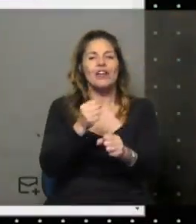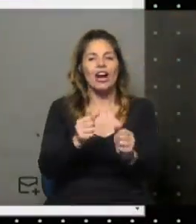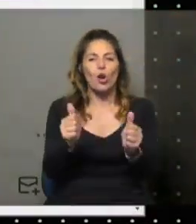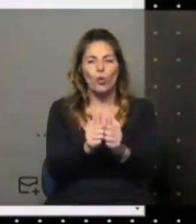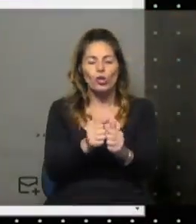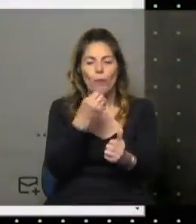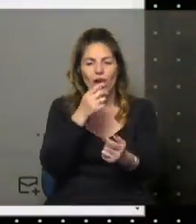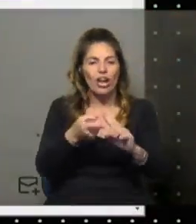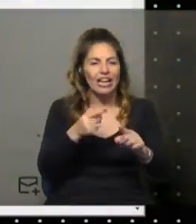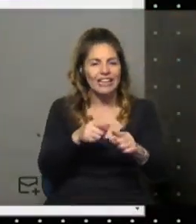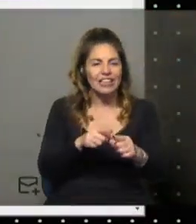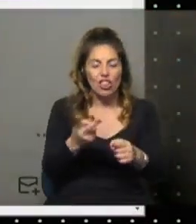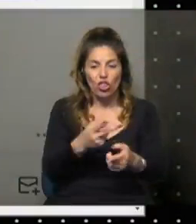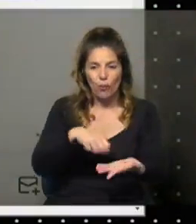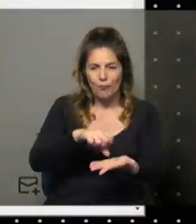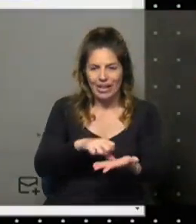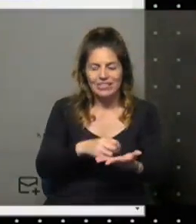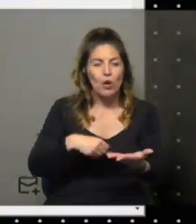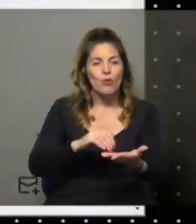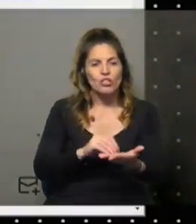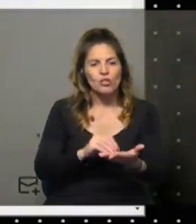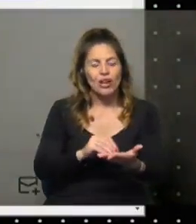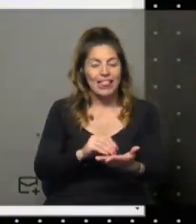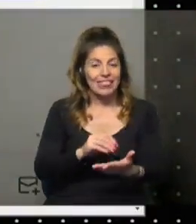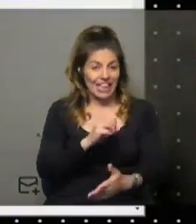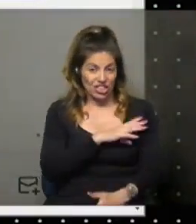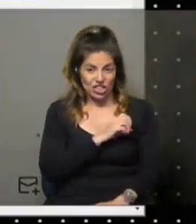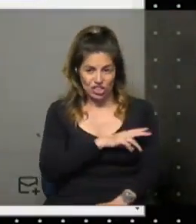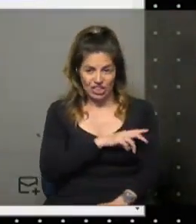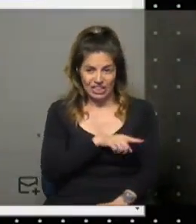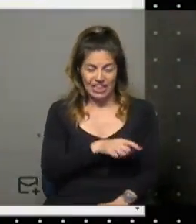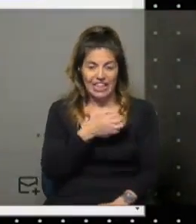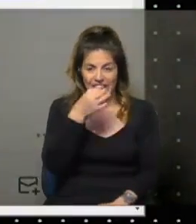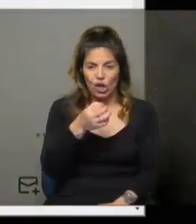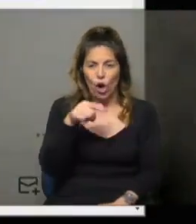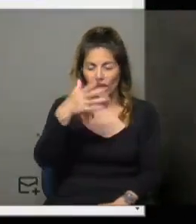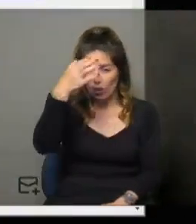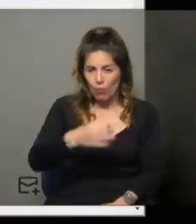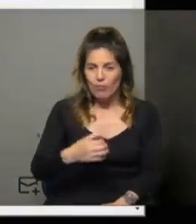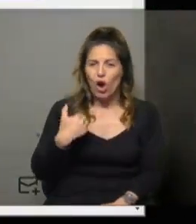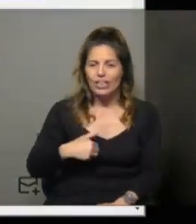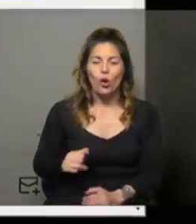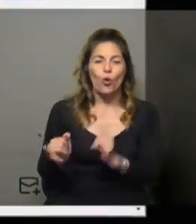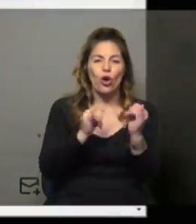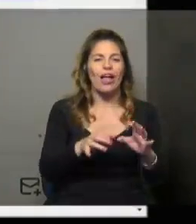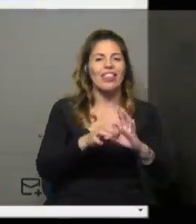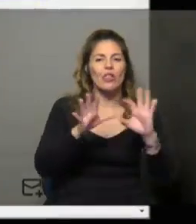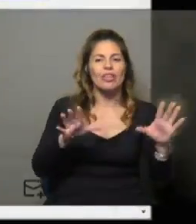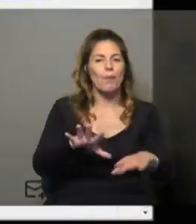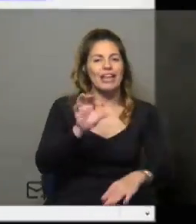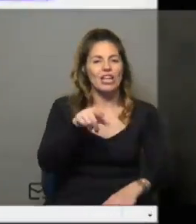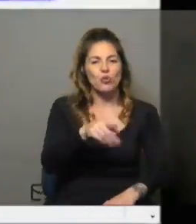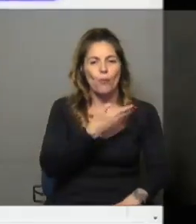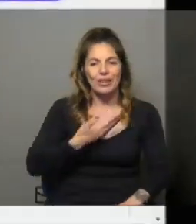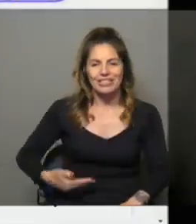nuestras relaciones bilaterales voy a sumar a bor de chile quien eh expresó hoy el pueblo argentino Tuvo una jornada democrática para elegir a su